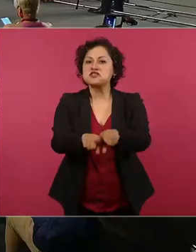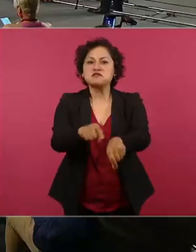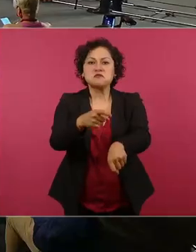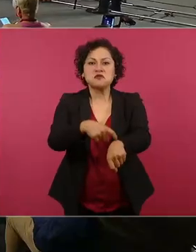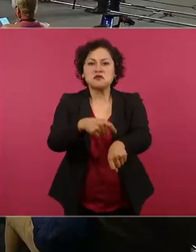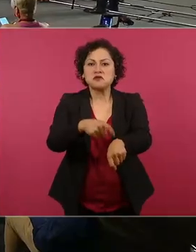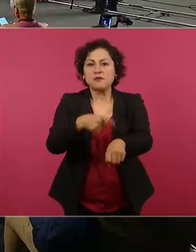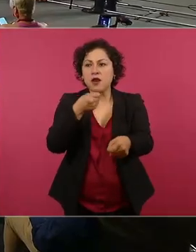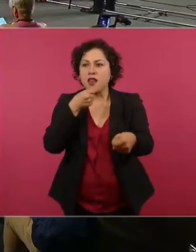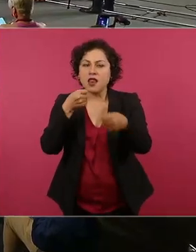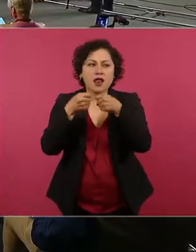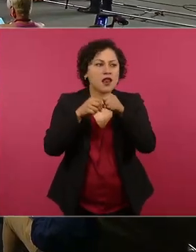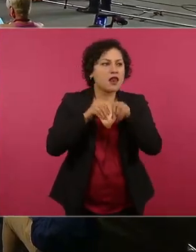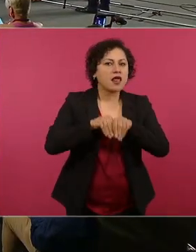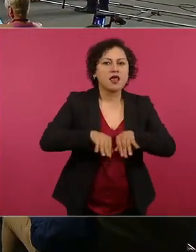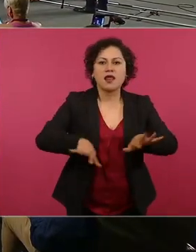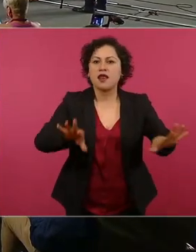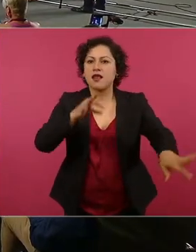Y al mismo tiempo,